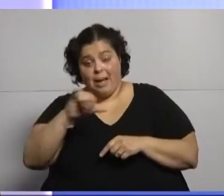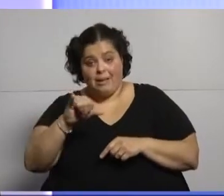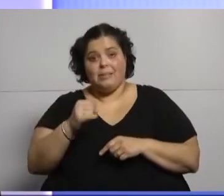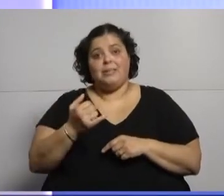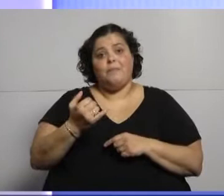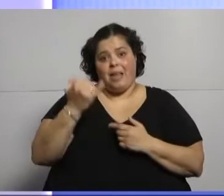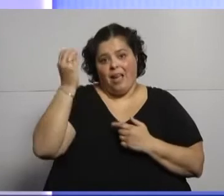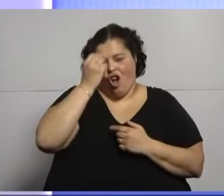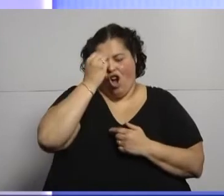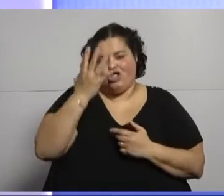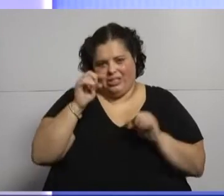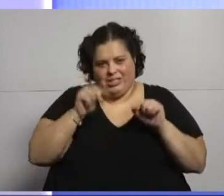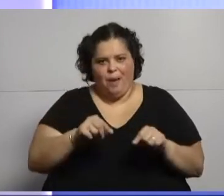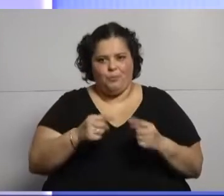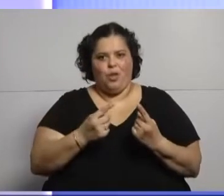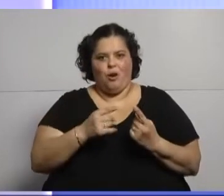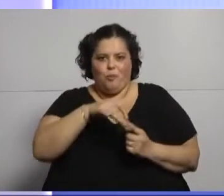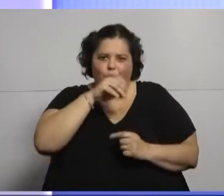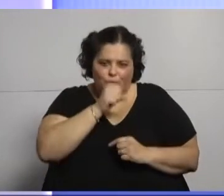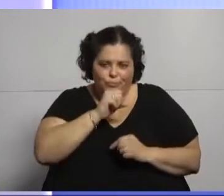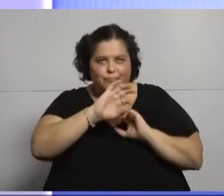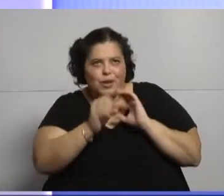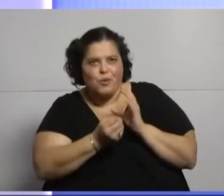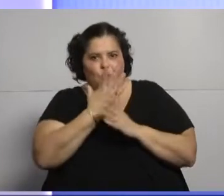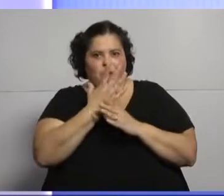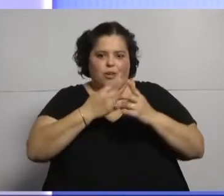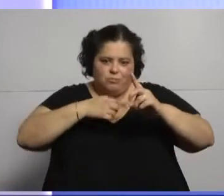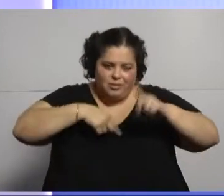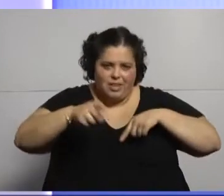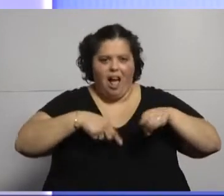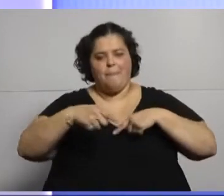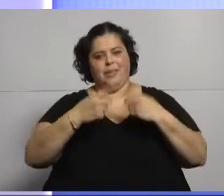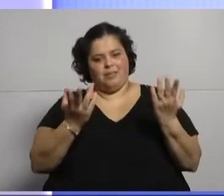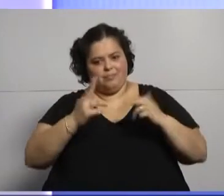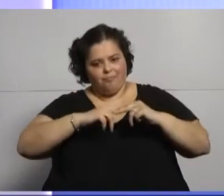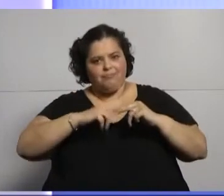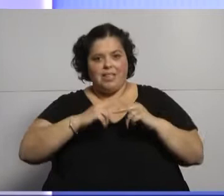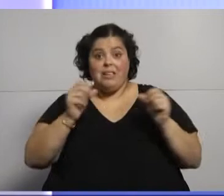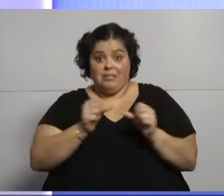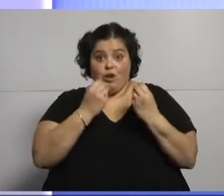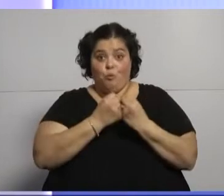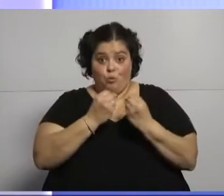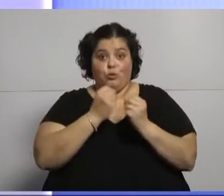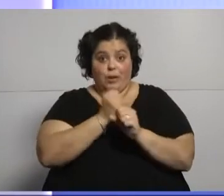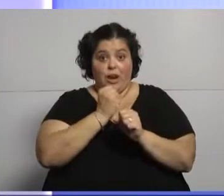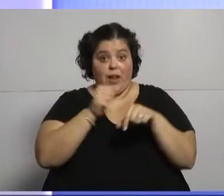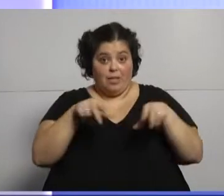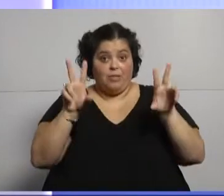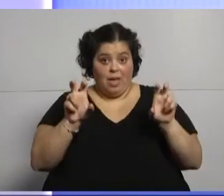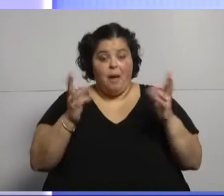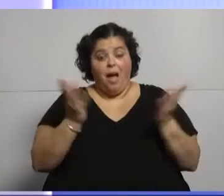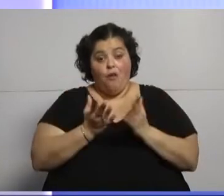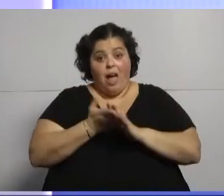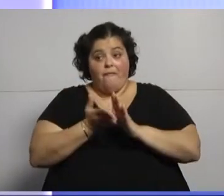línea, la verdad que han hecho mucho por trabajar en toda esta temática. Nos vamos con Felipe a Bogotá,